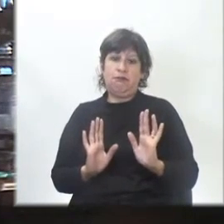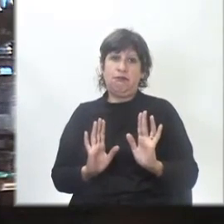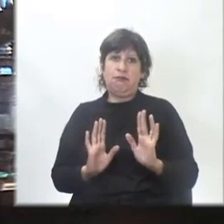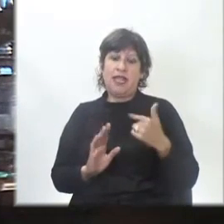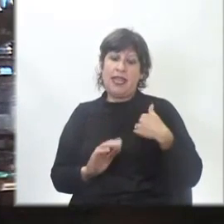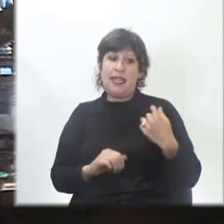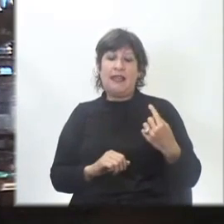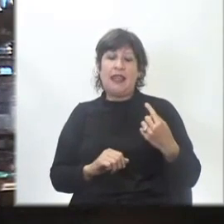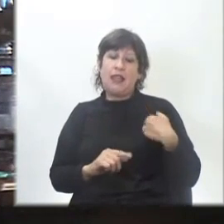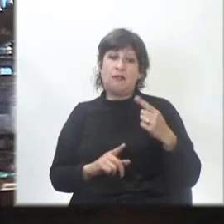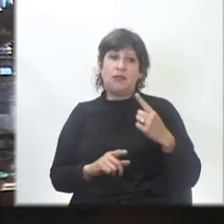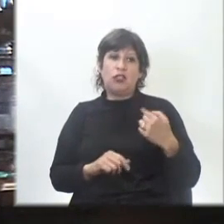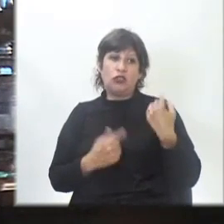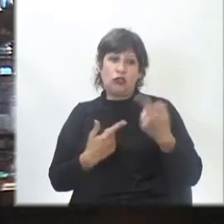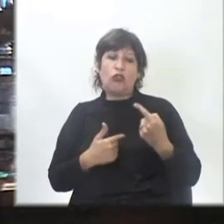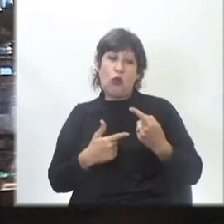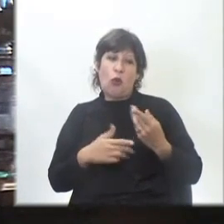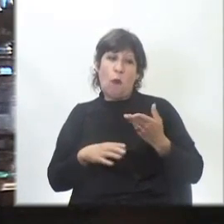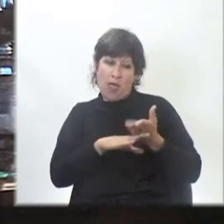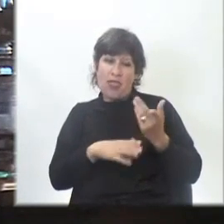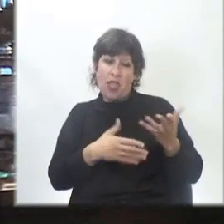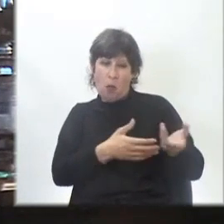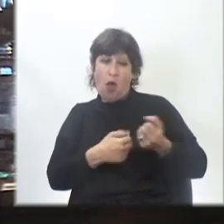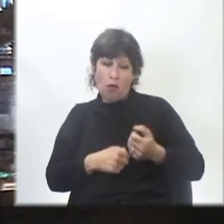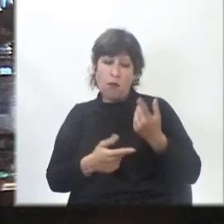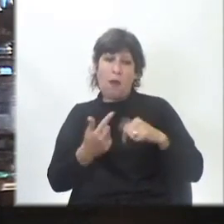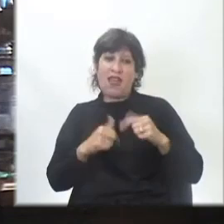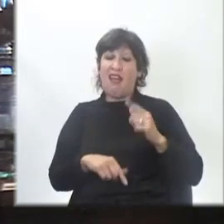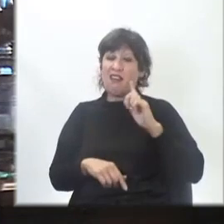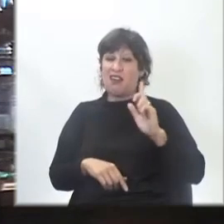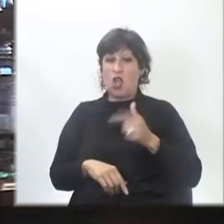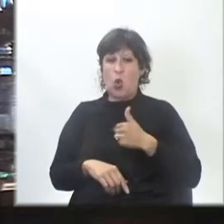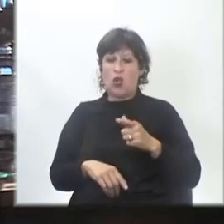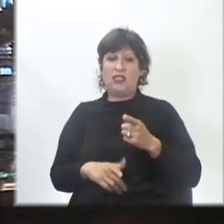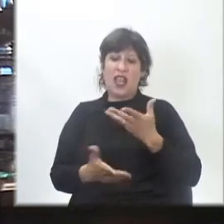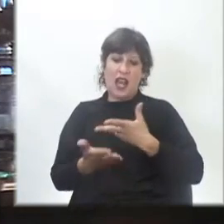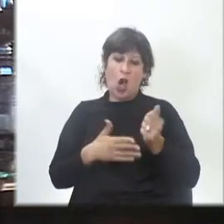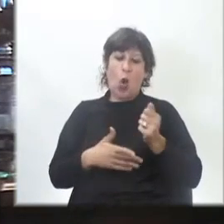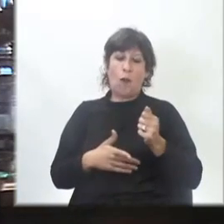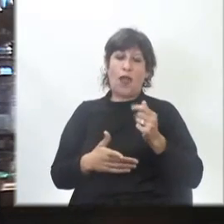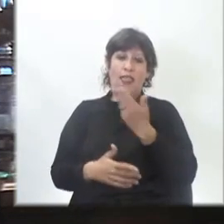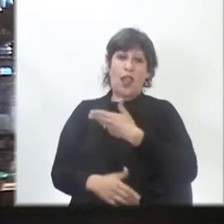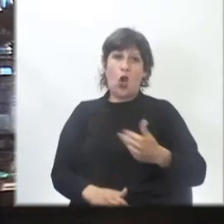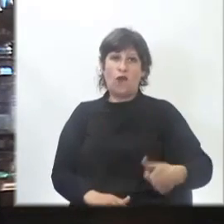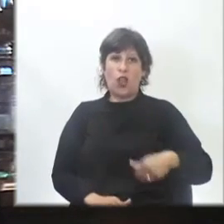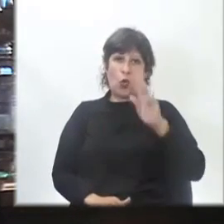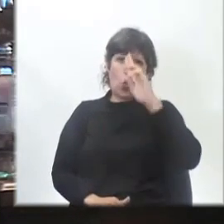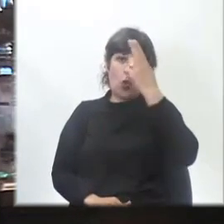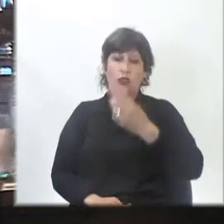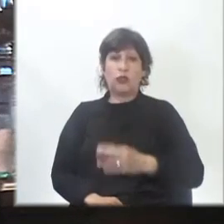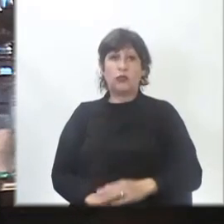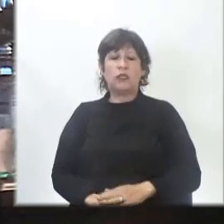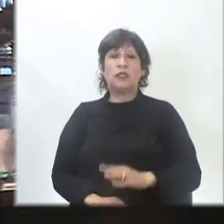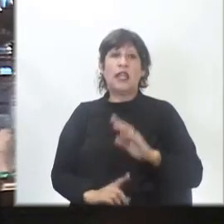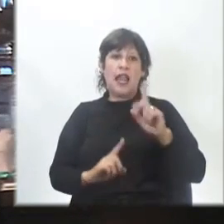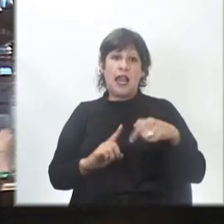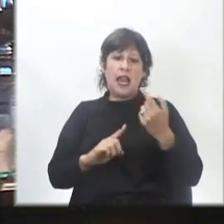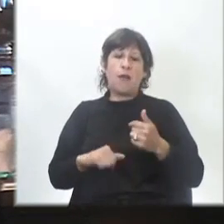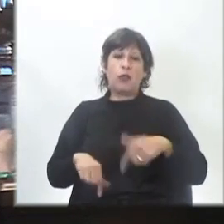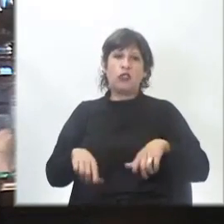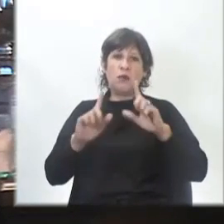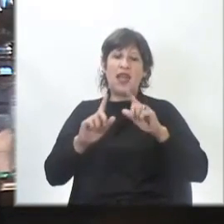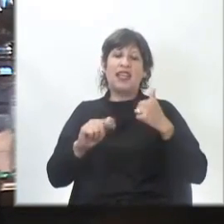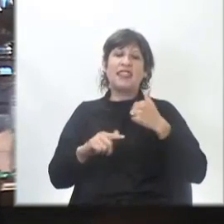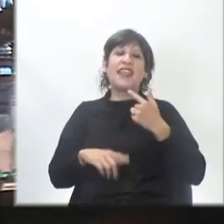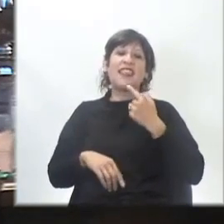un mandado para ridiculizar la compra del gobierno uruguayo. La siguiente imagen, ¿qué